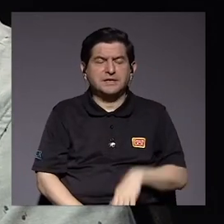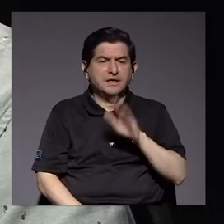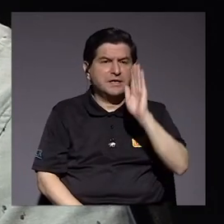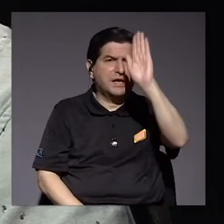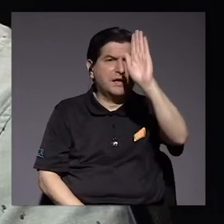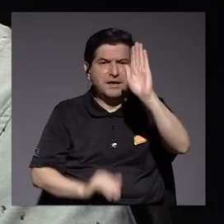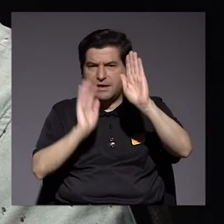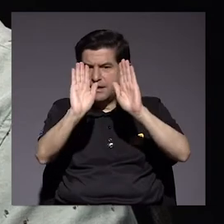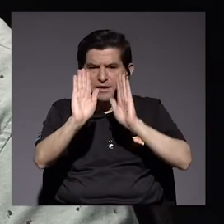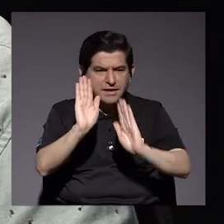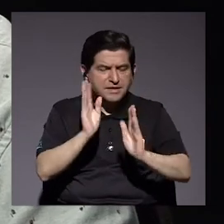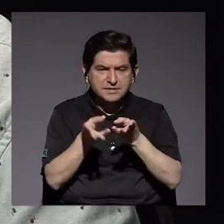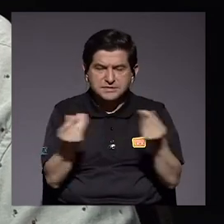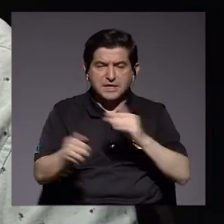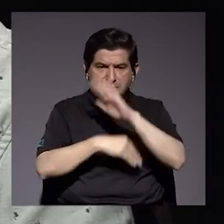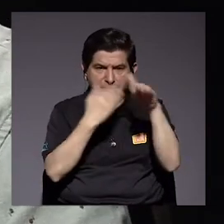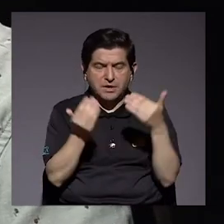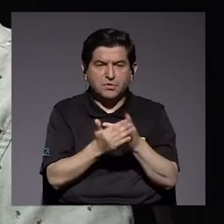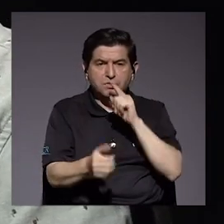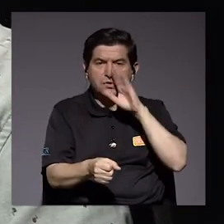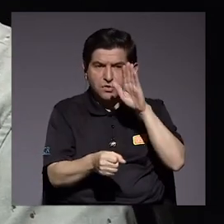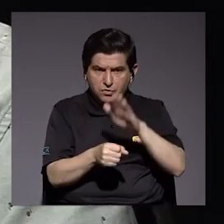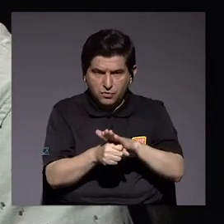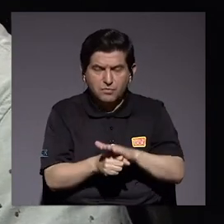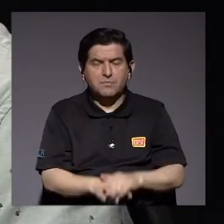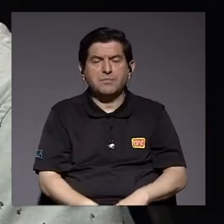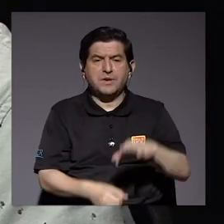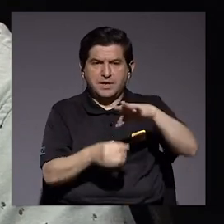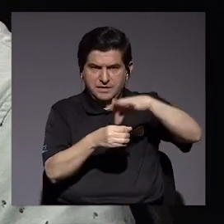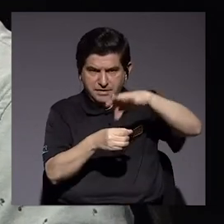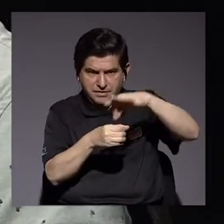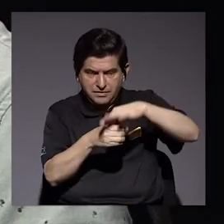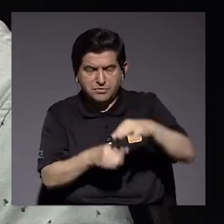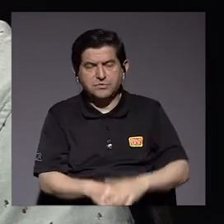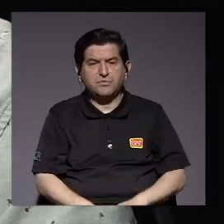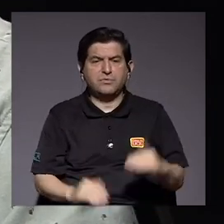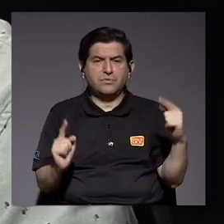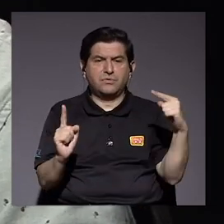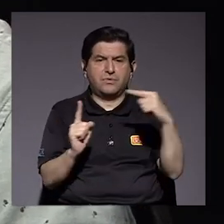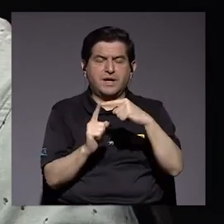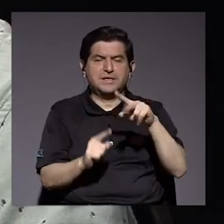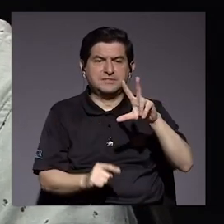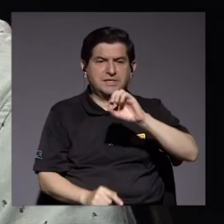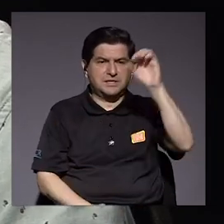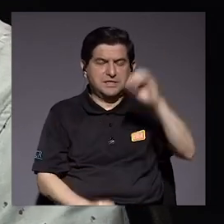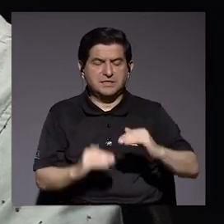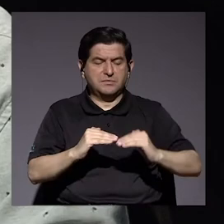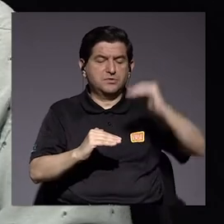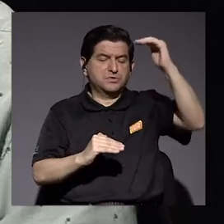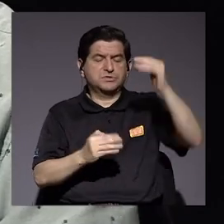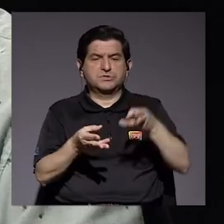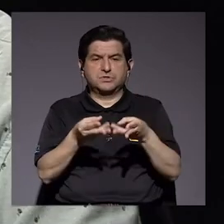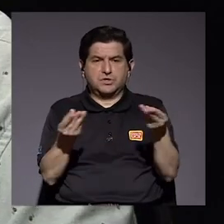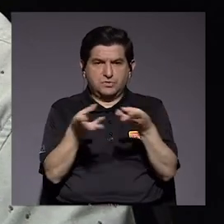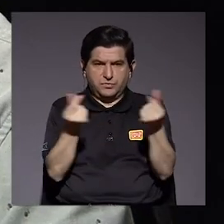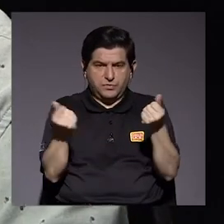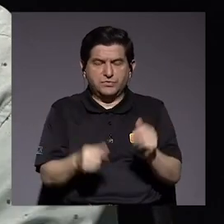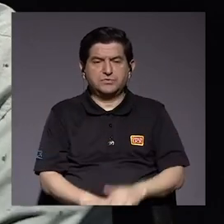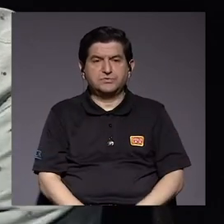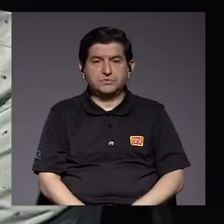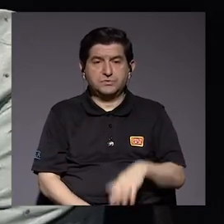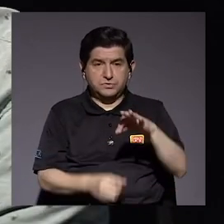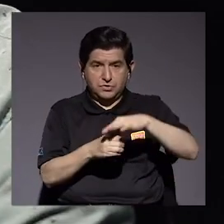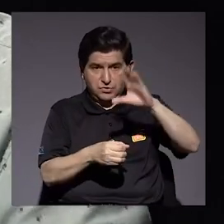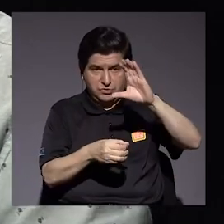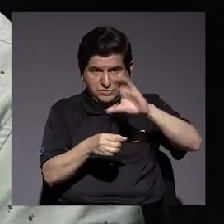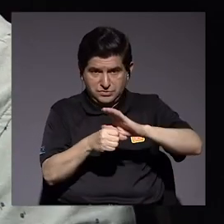producción. Si guarda todas las medidas agronómicas del caso, les podría llegar a significar hasta un 30% más de rendimiento si parten de una semilla de calidad, uh-huh, con